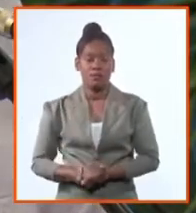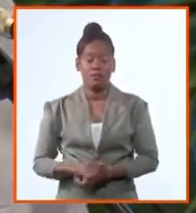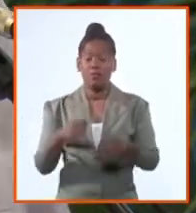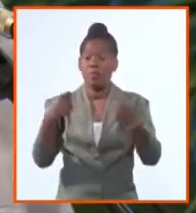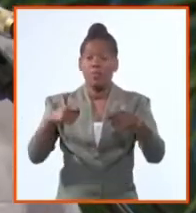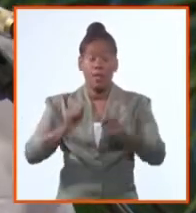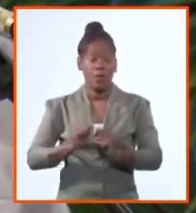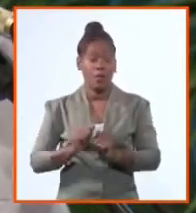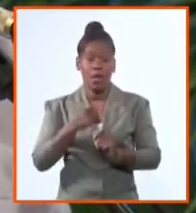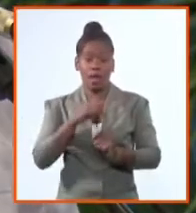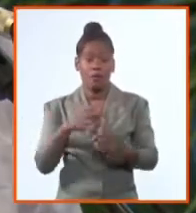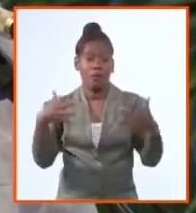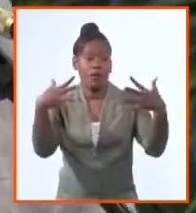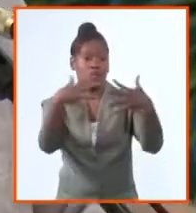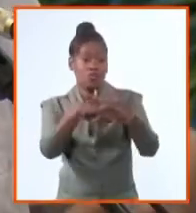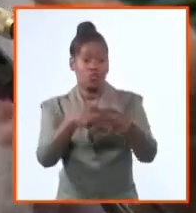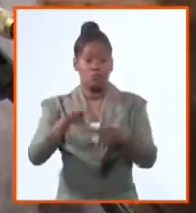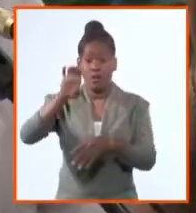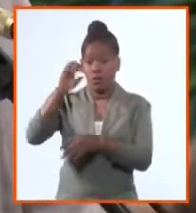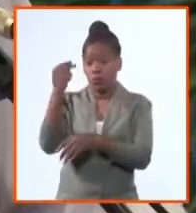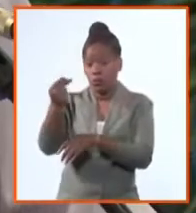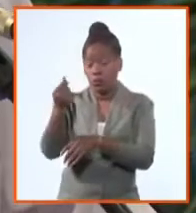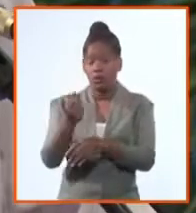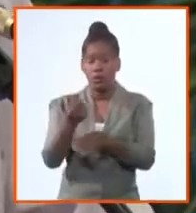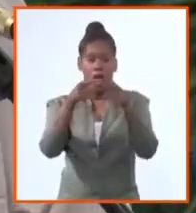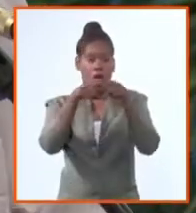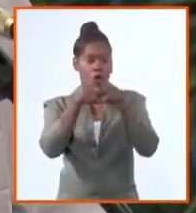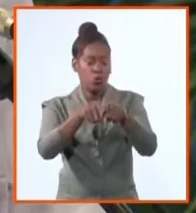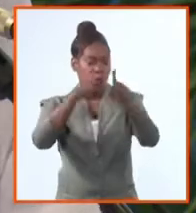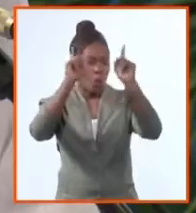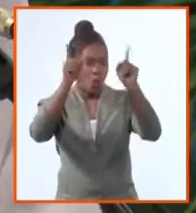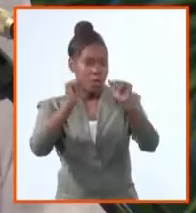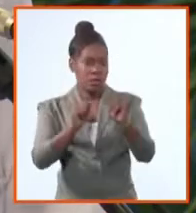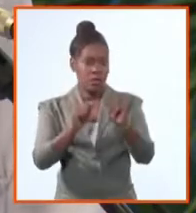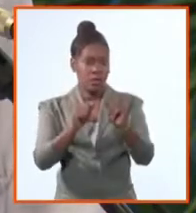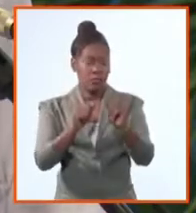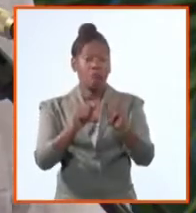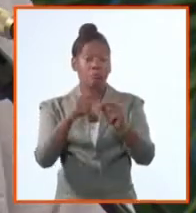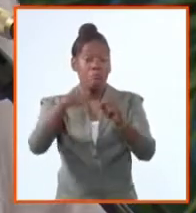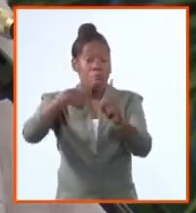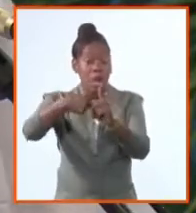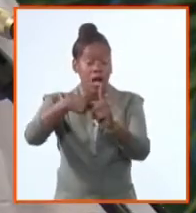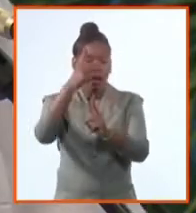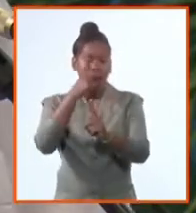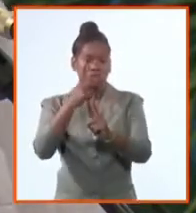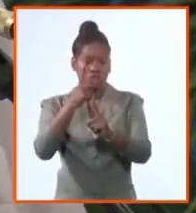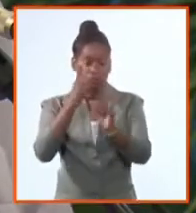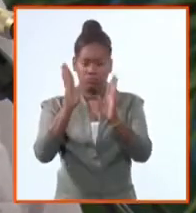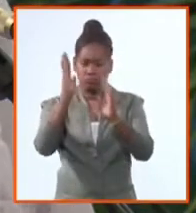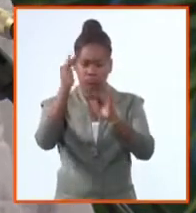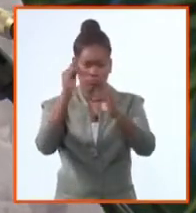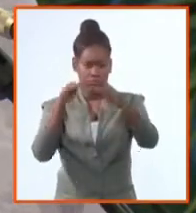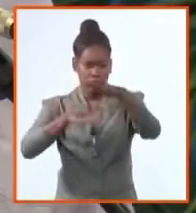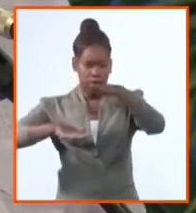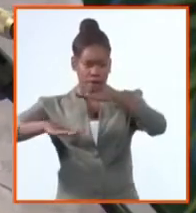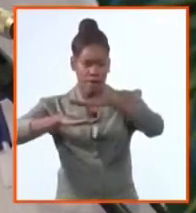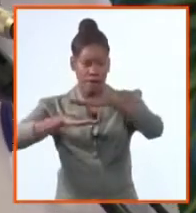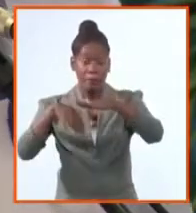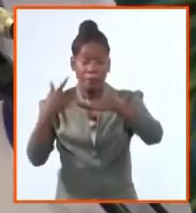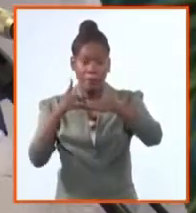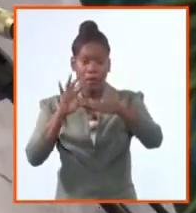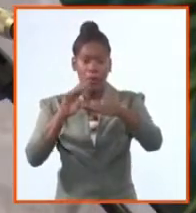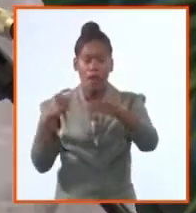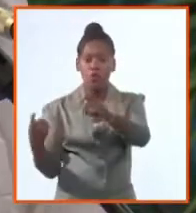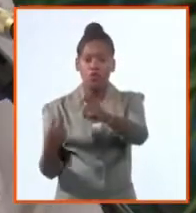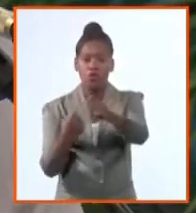solamente de las soluciones técnicas, pudiéramos decir, de los problemas. Usted tiene que traducirlas para crear consenso, para aclarar o para